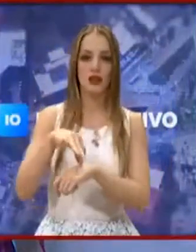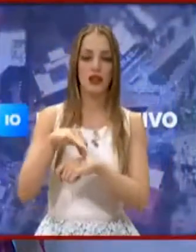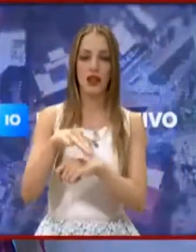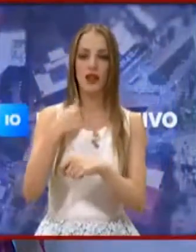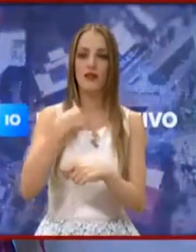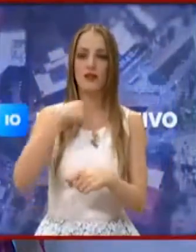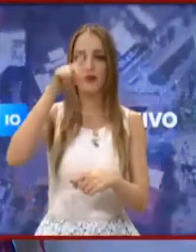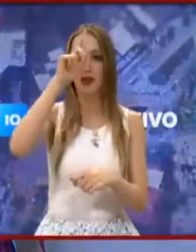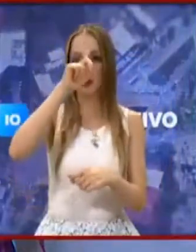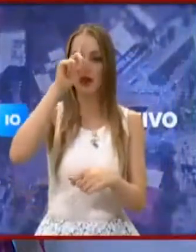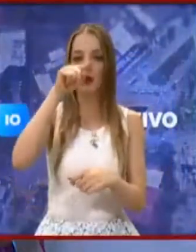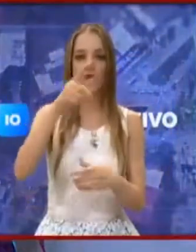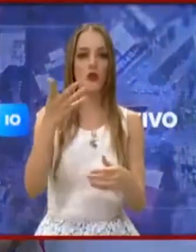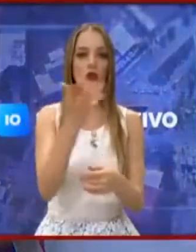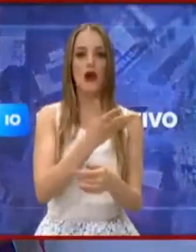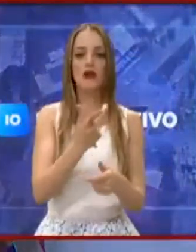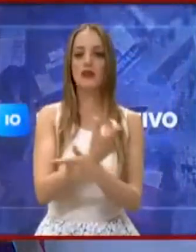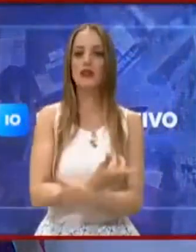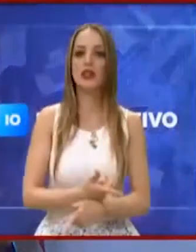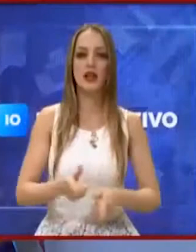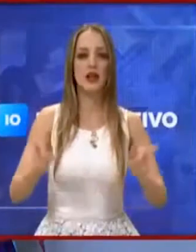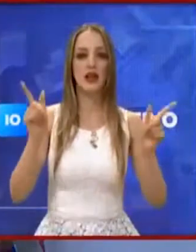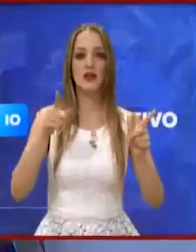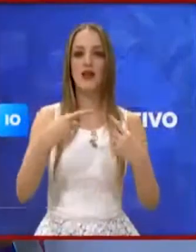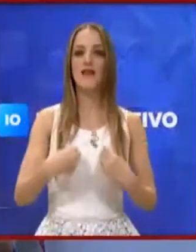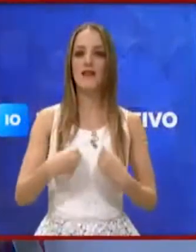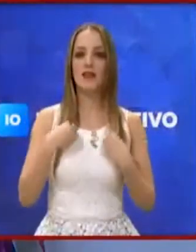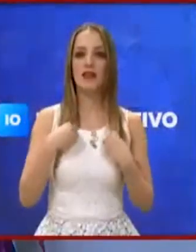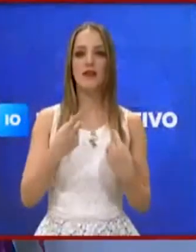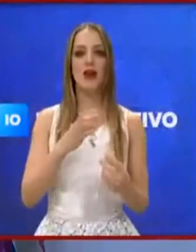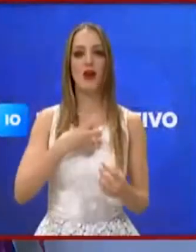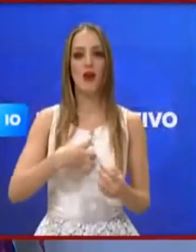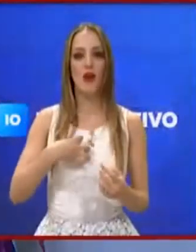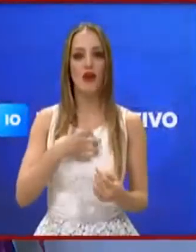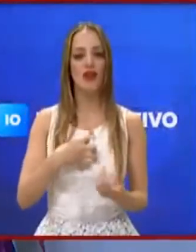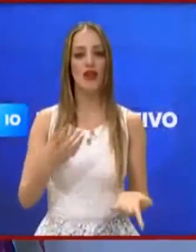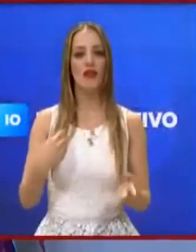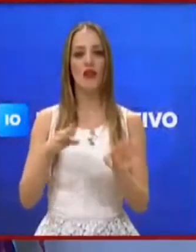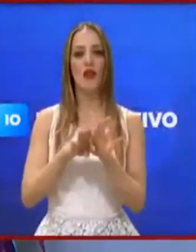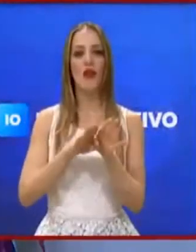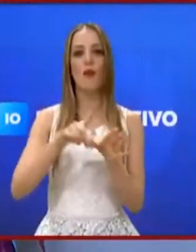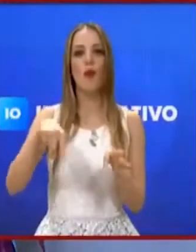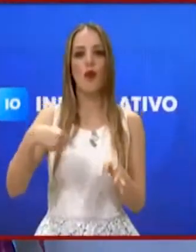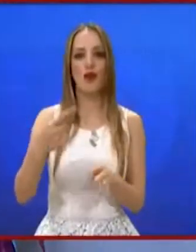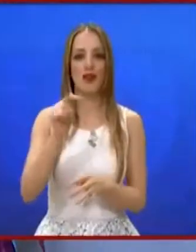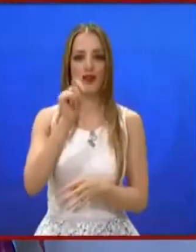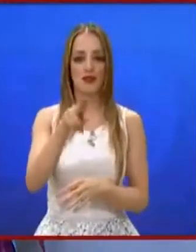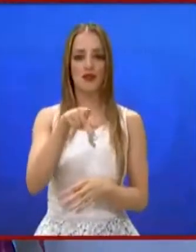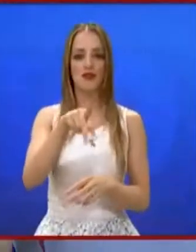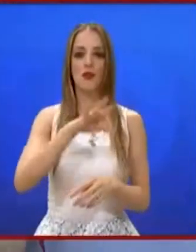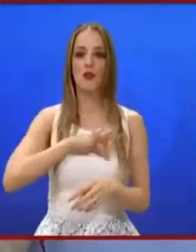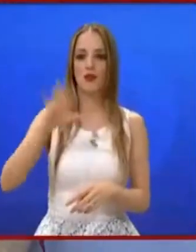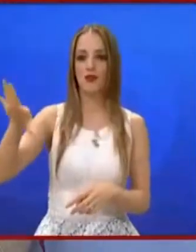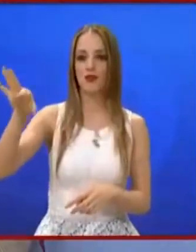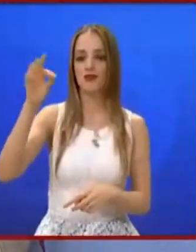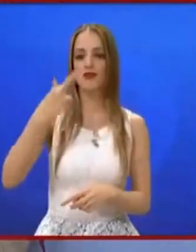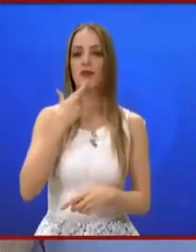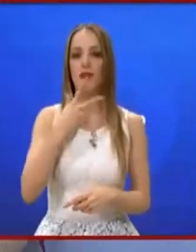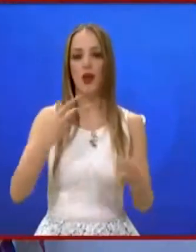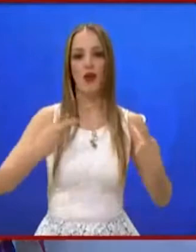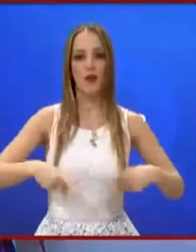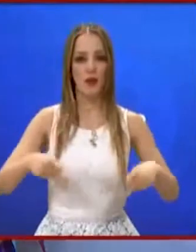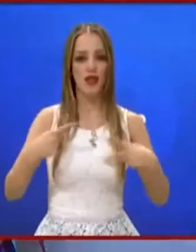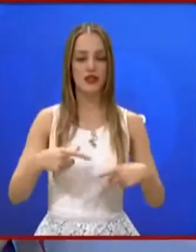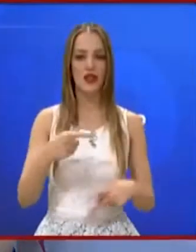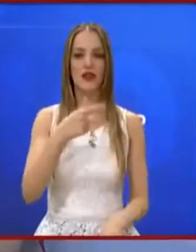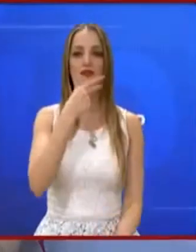manera más libre, vívete tú contento de ser quien eres y desde ahí te aseguro que vas a elegir de mejor manera a una pareja.